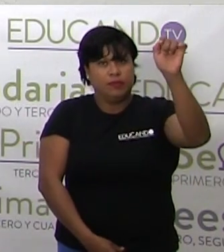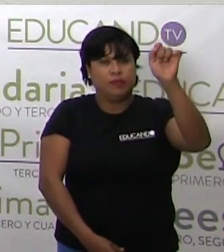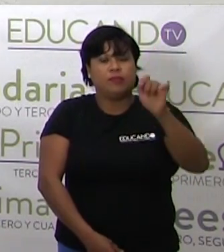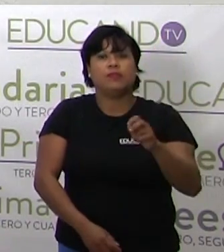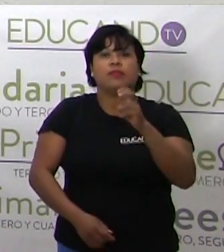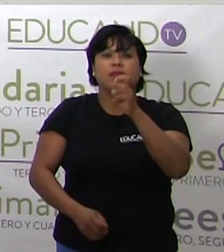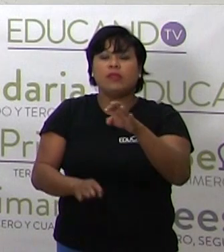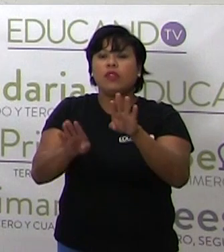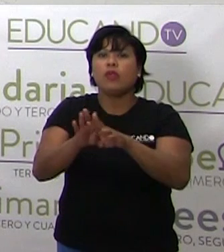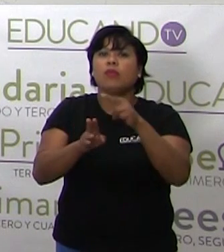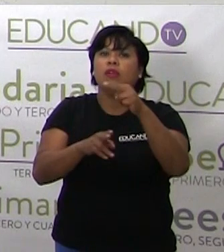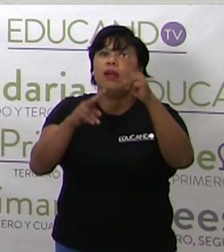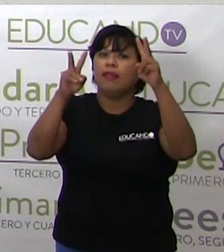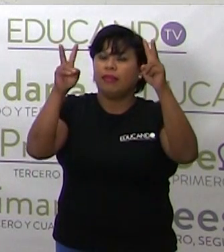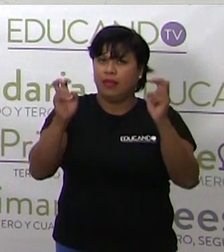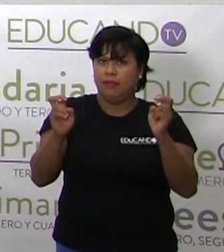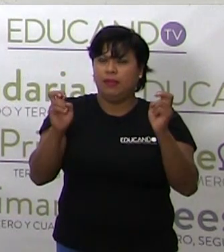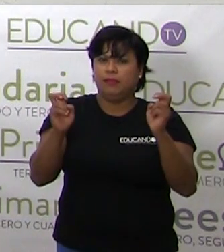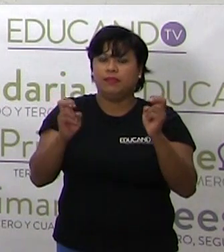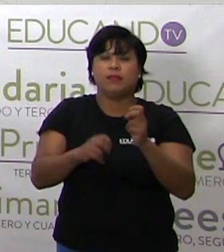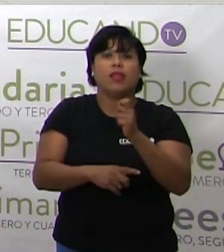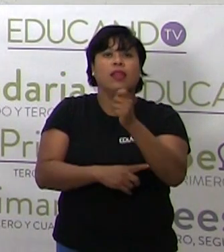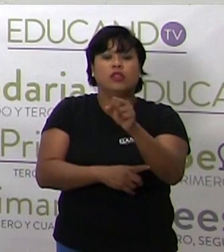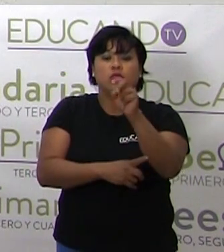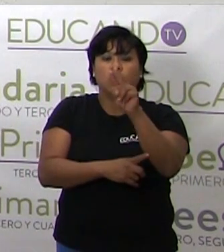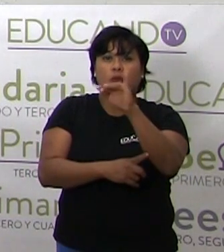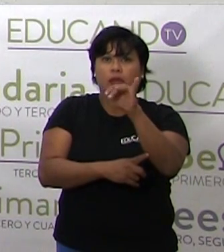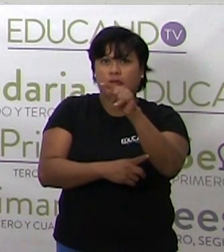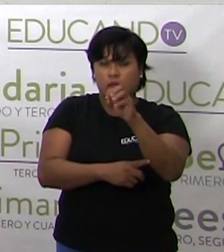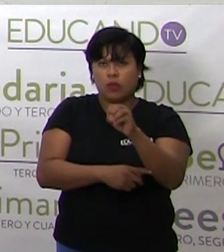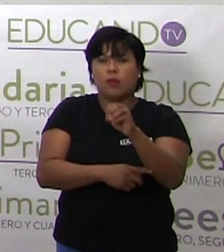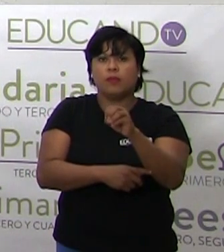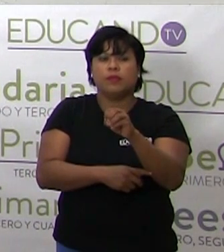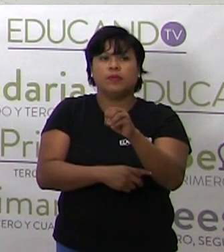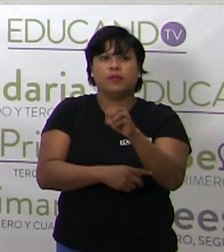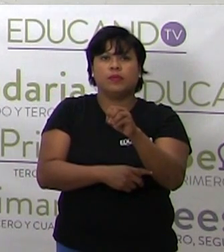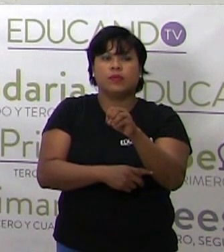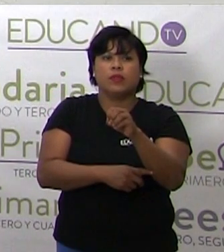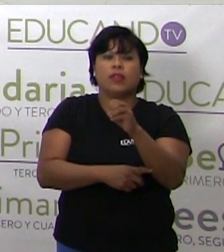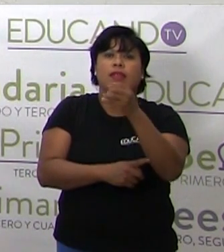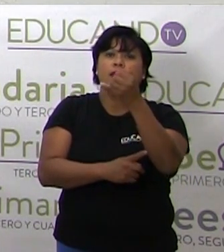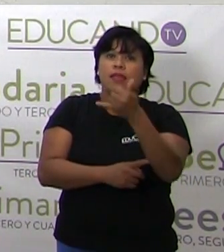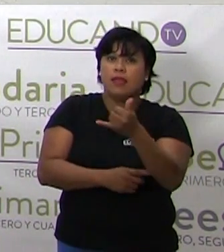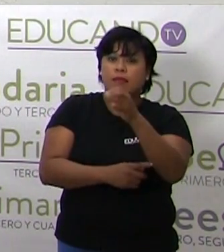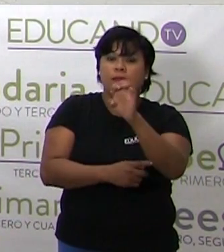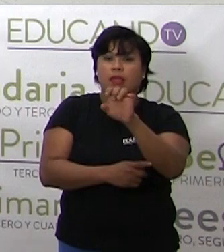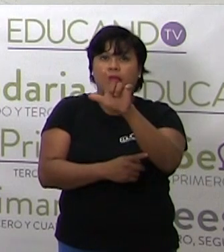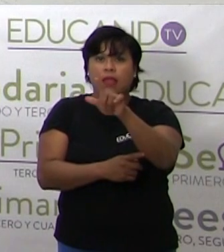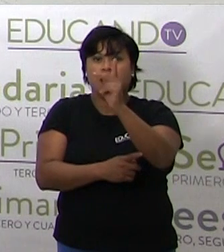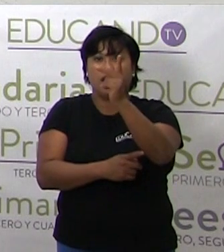el tema, que es el sujeto y